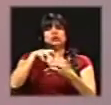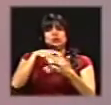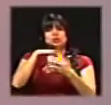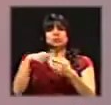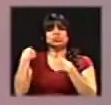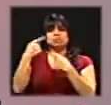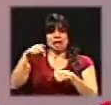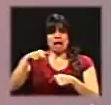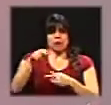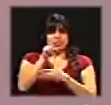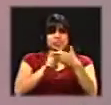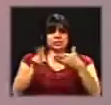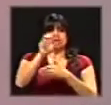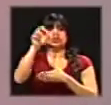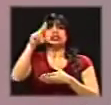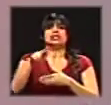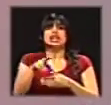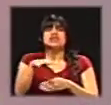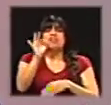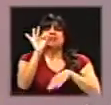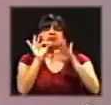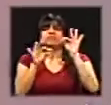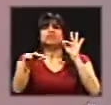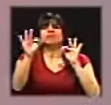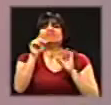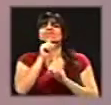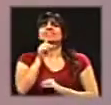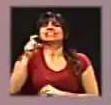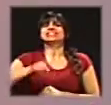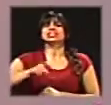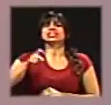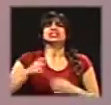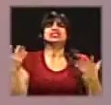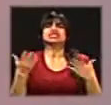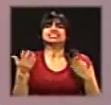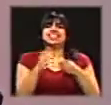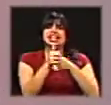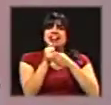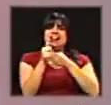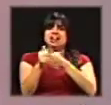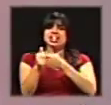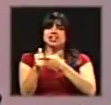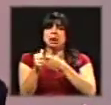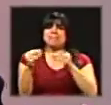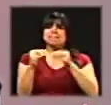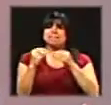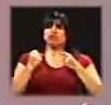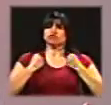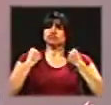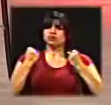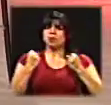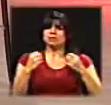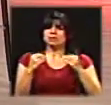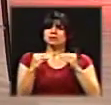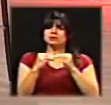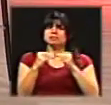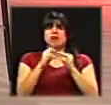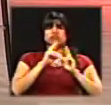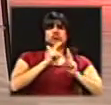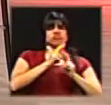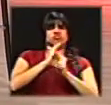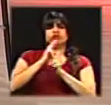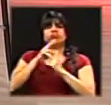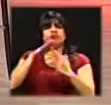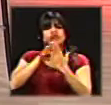acá en la Universidad de Costa Rica, se viene señalando la necesidad de un líder que tenga un liderazgo más fuerte, más vehemente, más